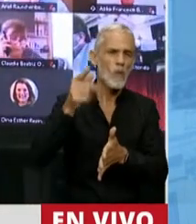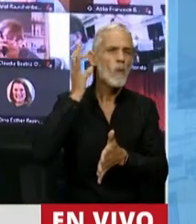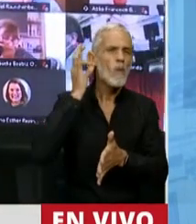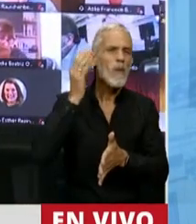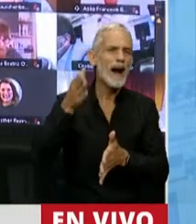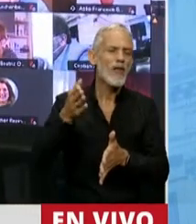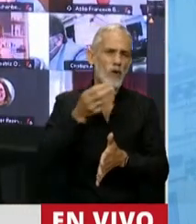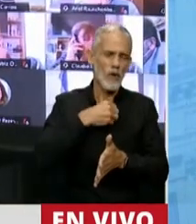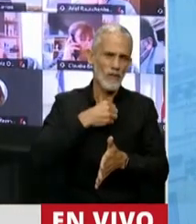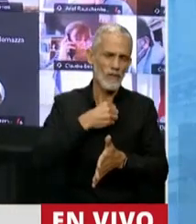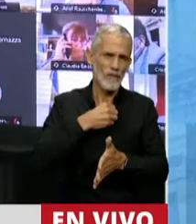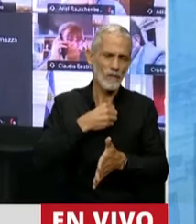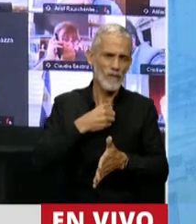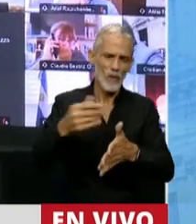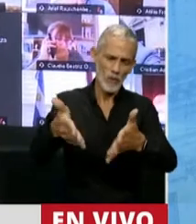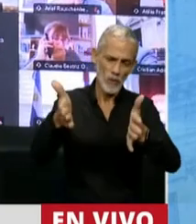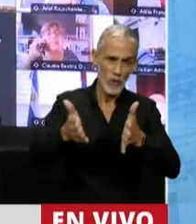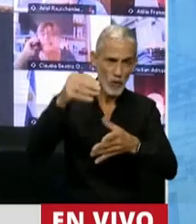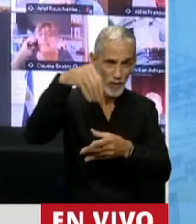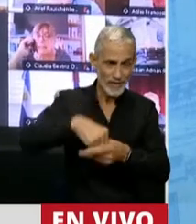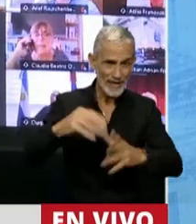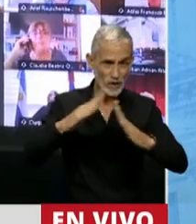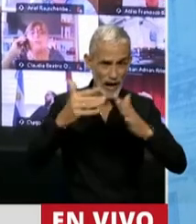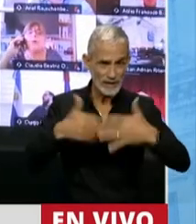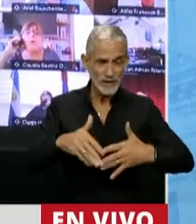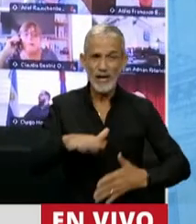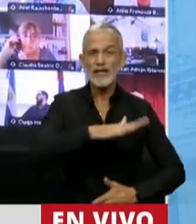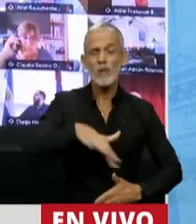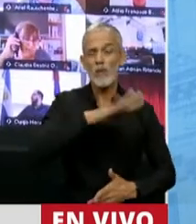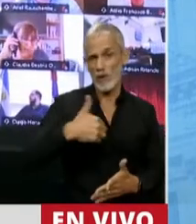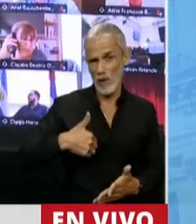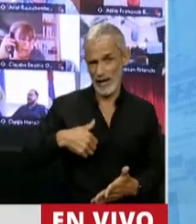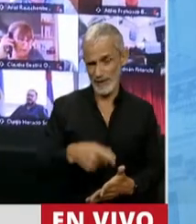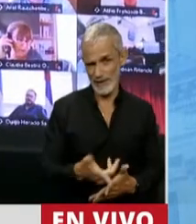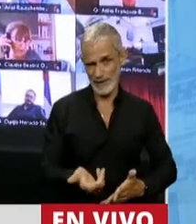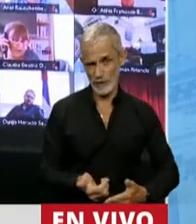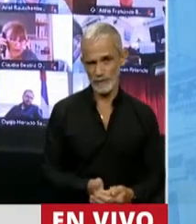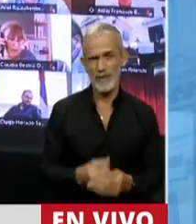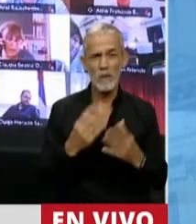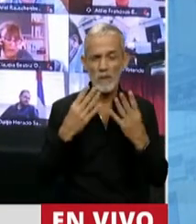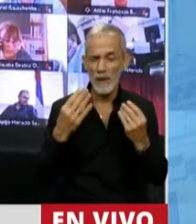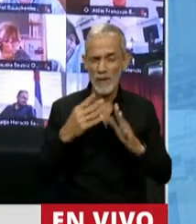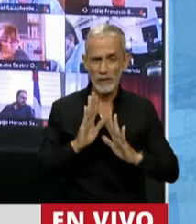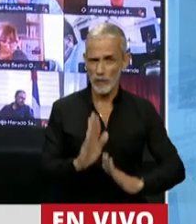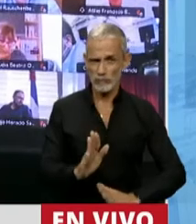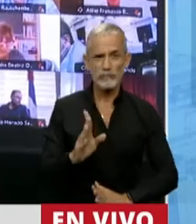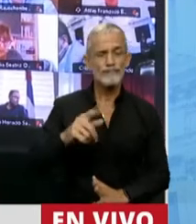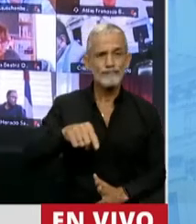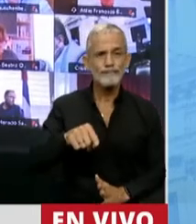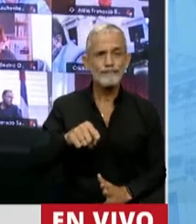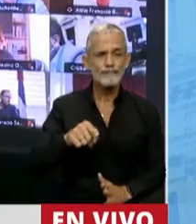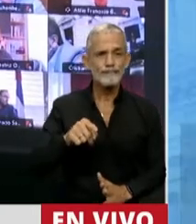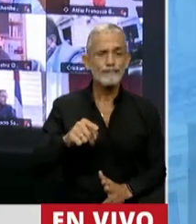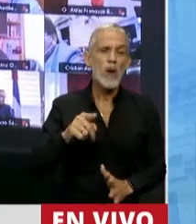ídolo diego armando maradona de todo el pueblo argentino pero partiendo de la base que incluso